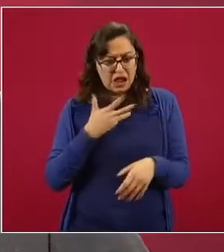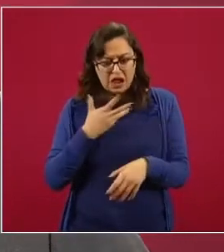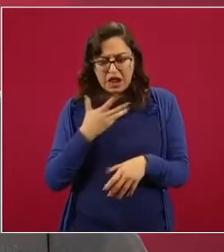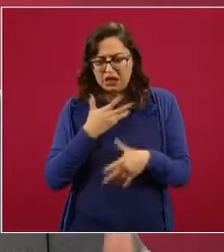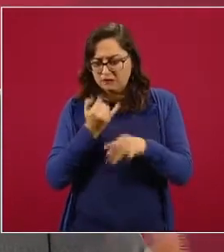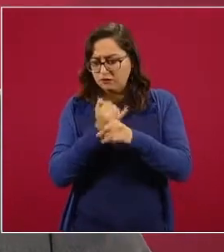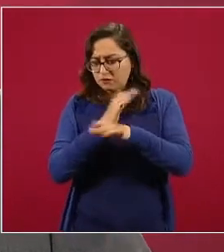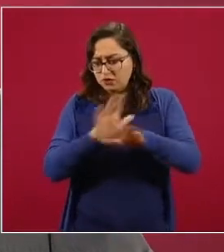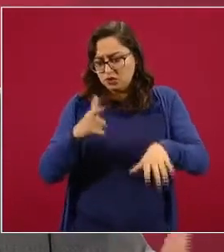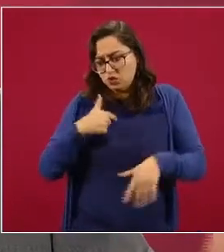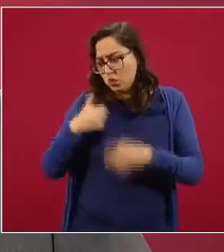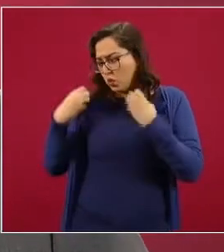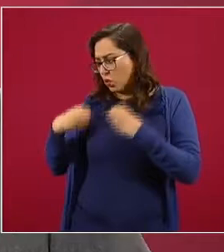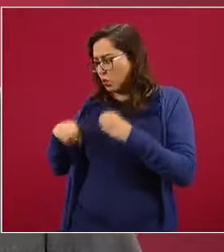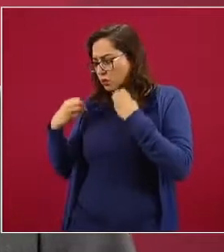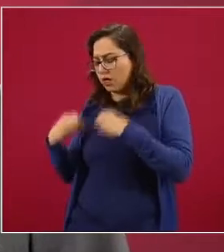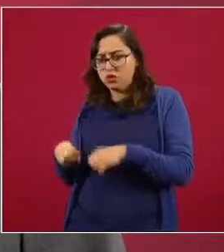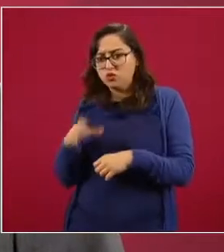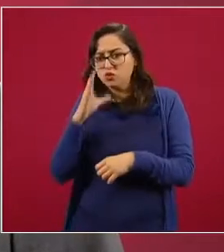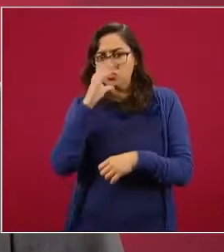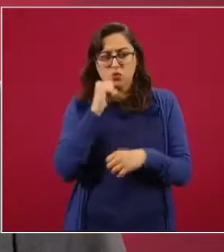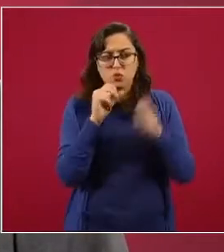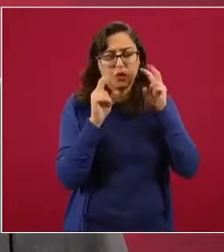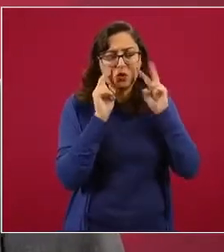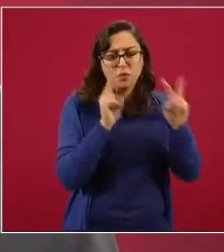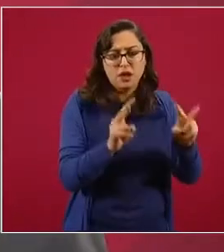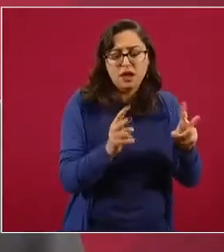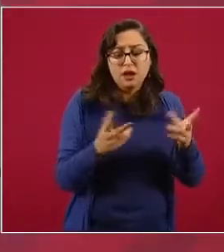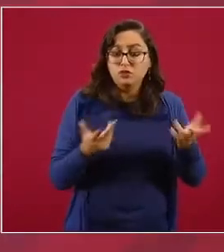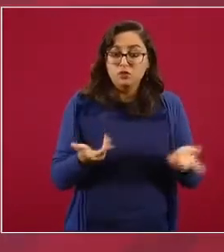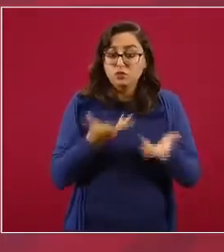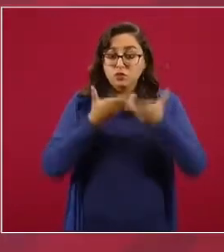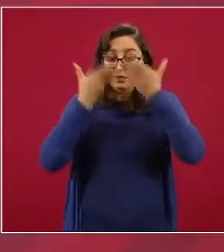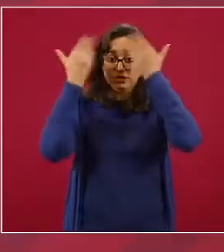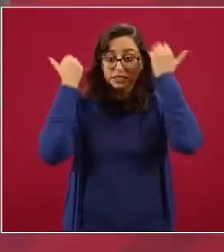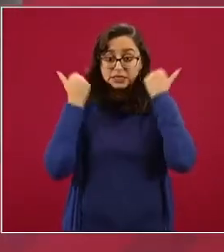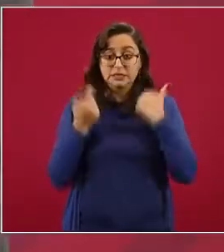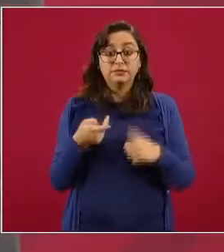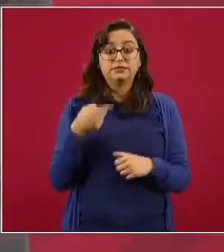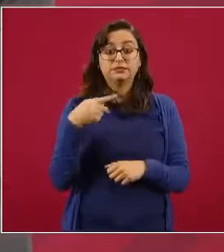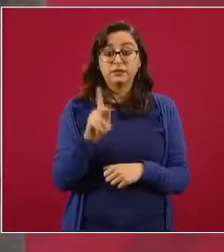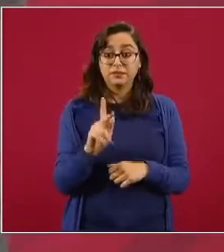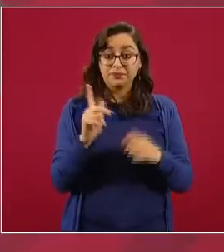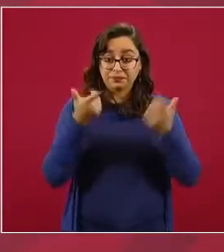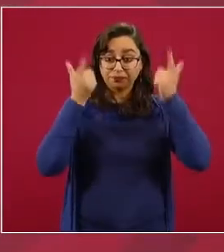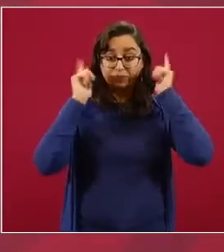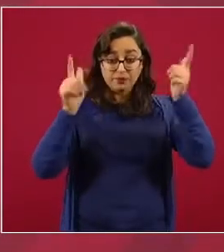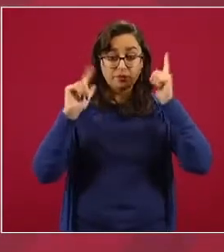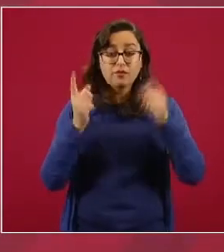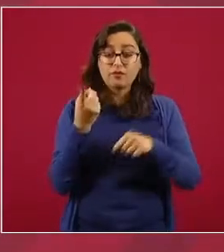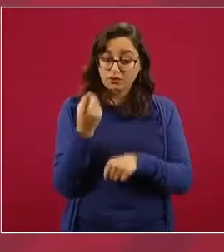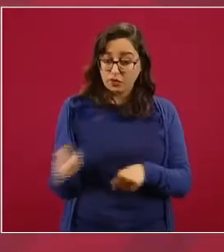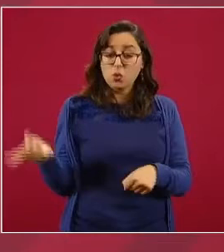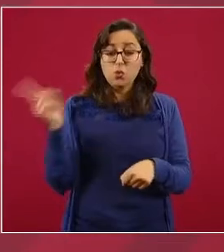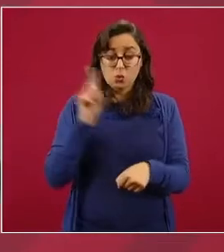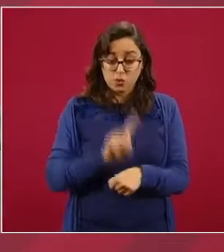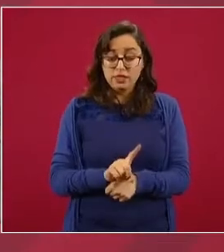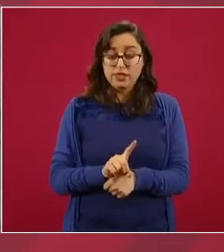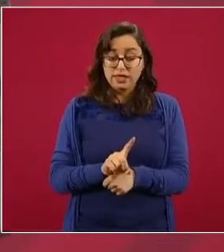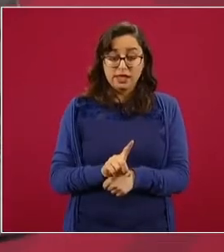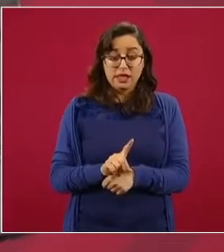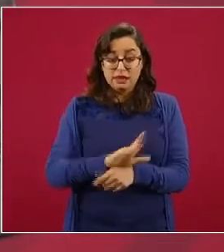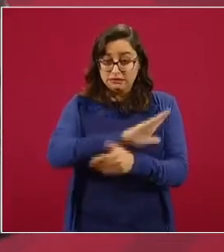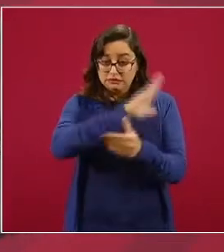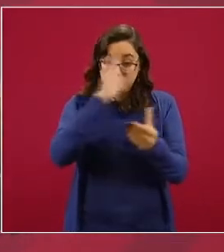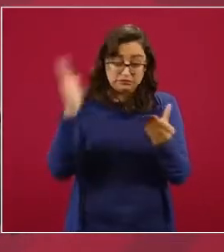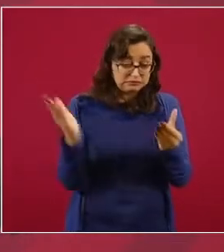estoy muy informado, quiero que se ponga todo el expediente, que es único